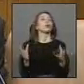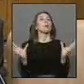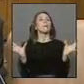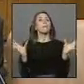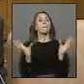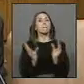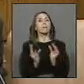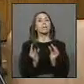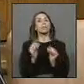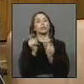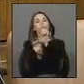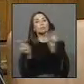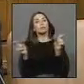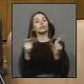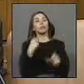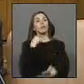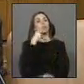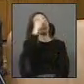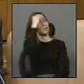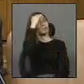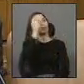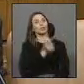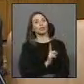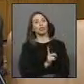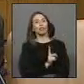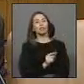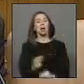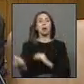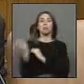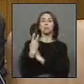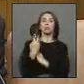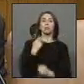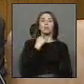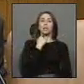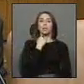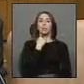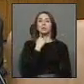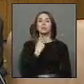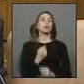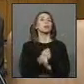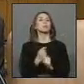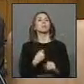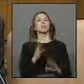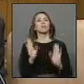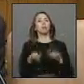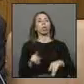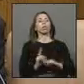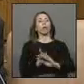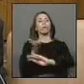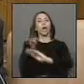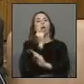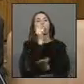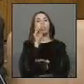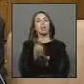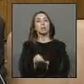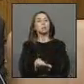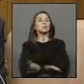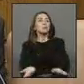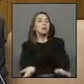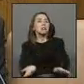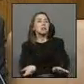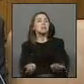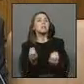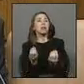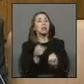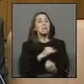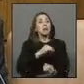confianza de las víctimas de la delincuencia a poder efectuar sus denuncias y a poder perseverar en la